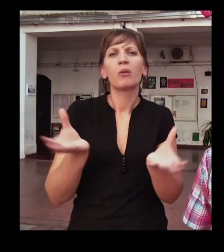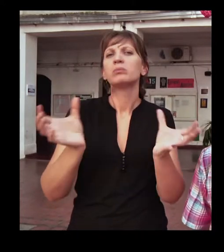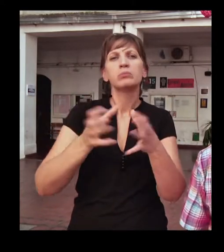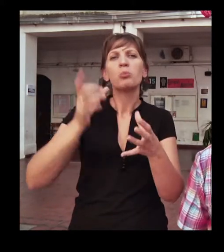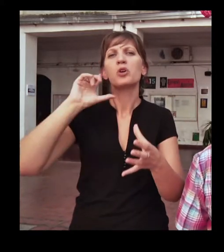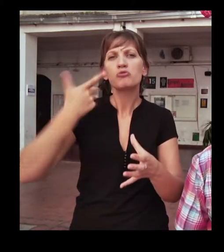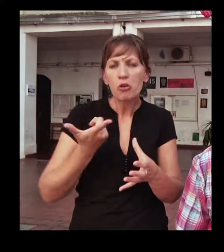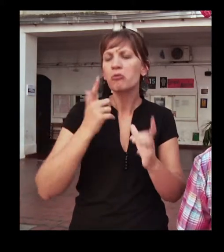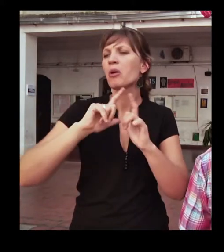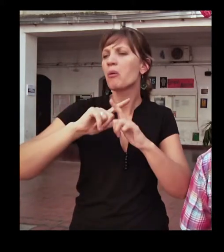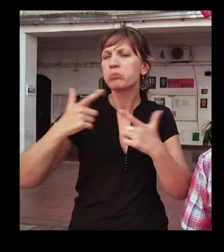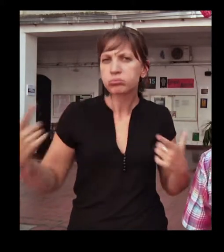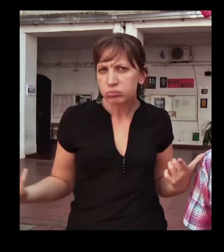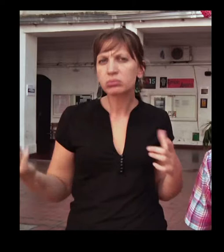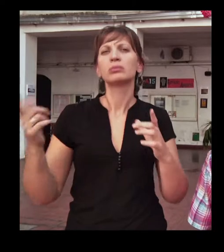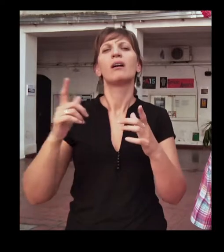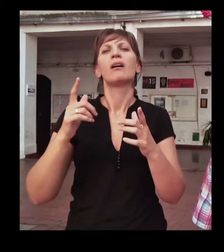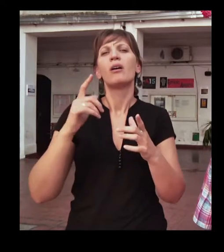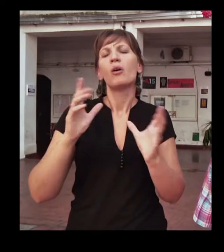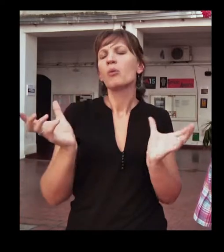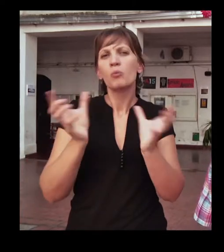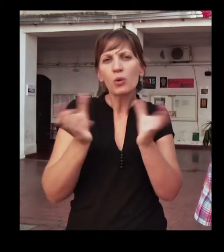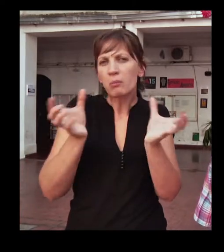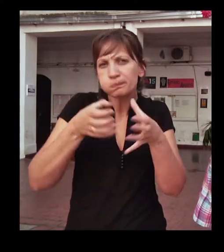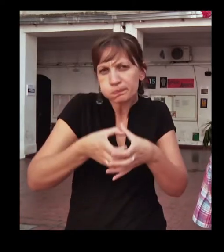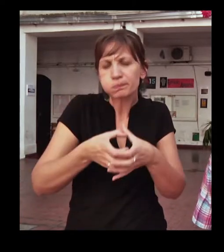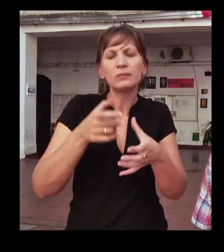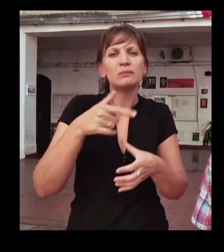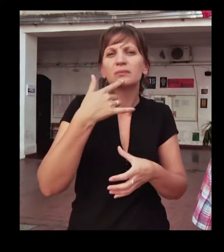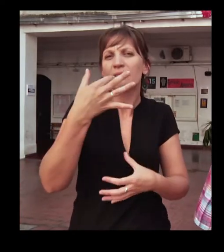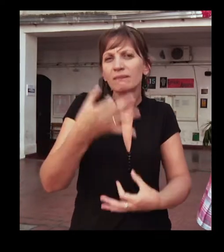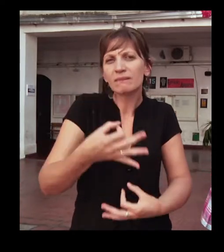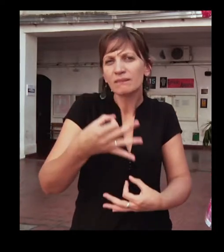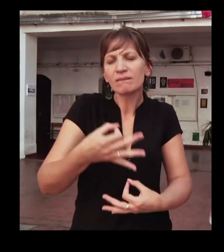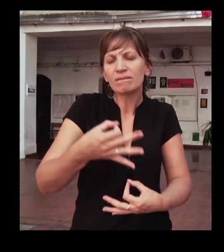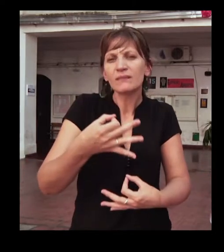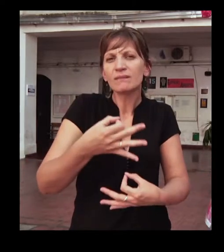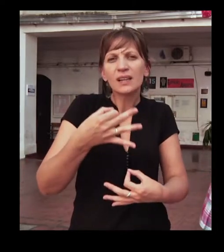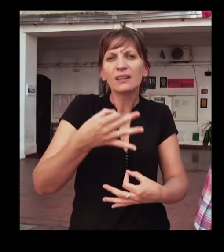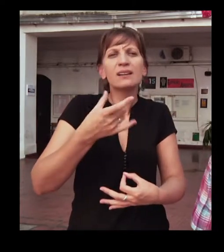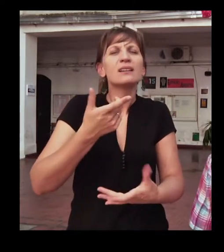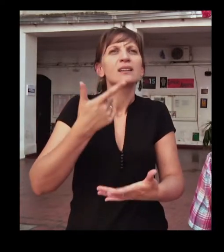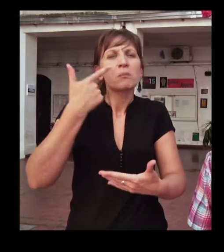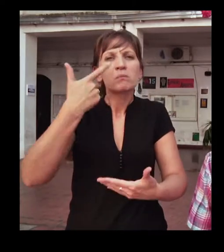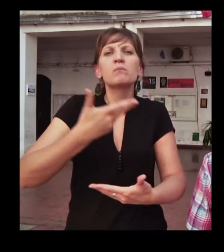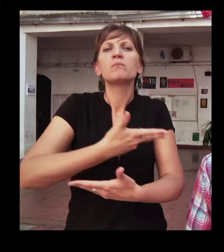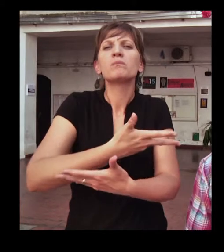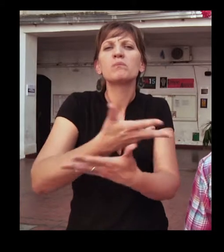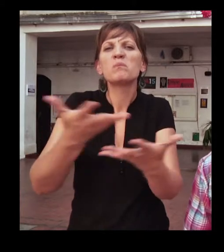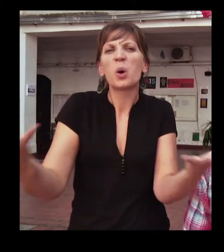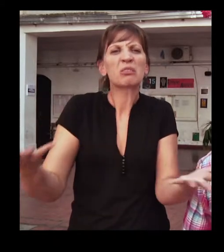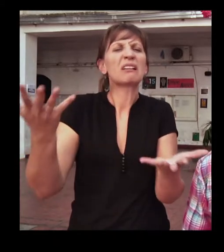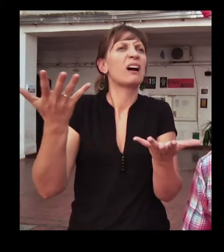comunidad lingüística minoritaria o sea que no justamente que hicimos o los propios sordos no quisieron romper con los estereotipos de la